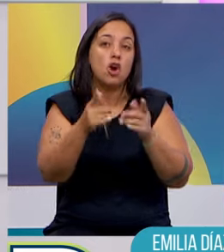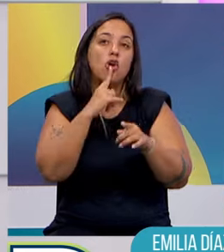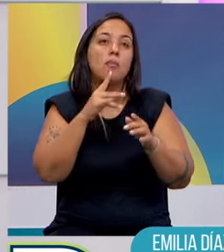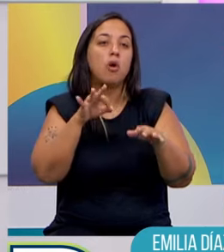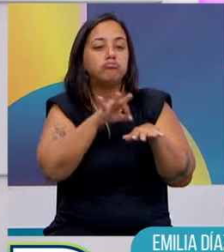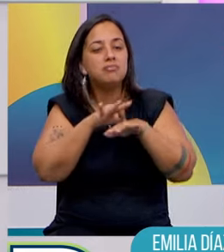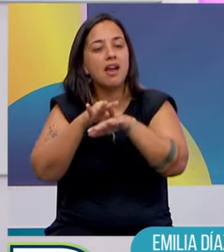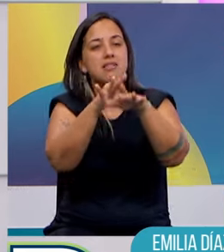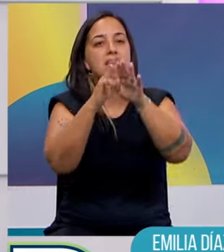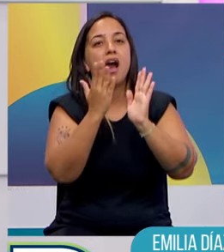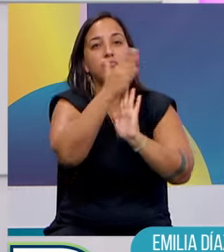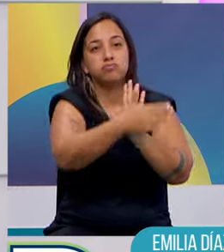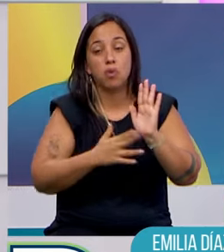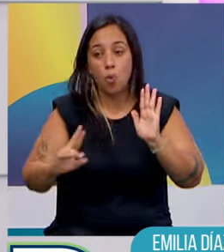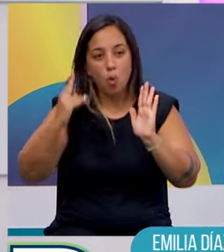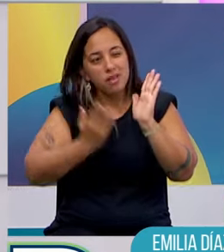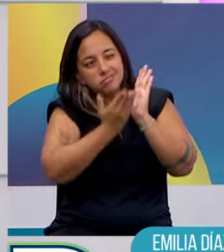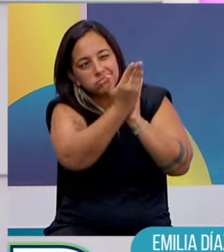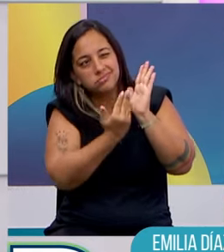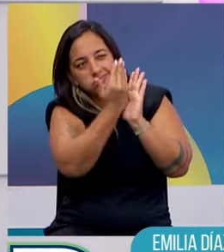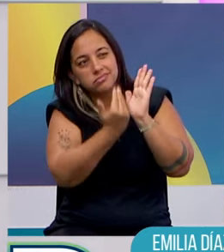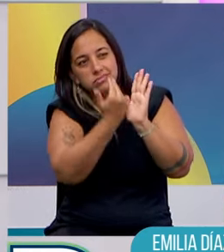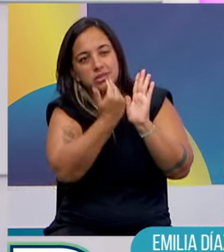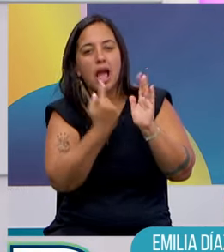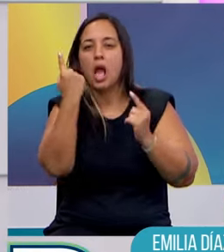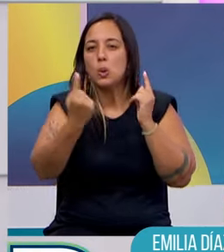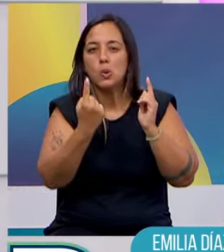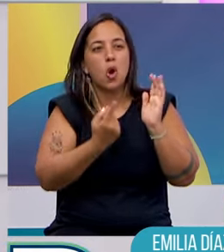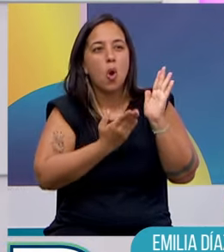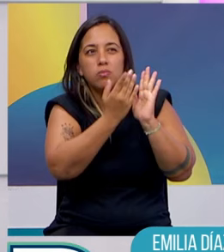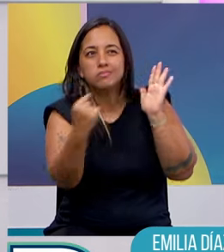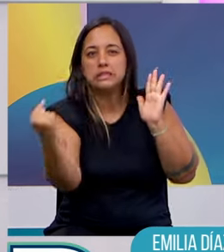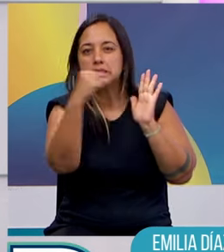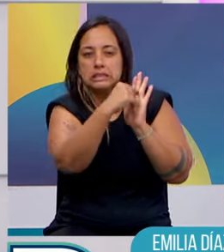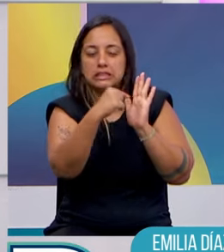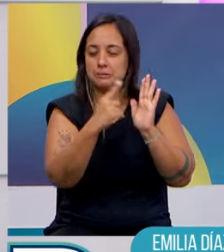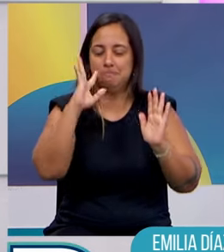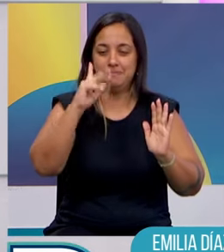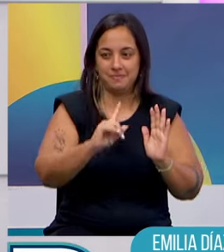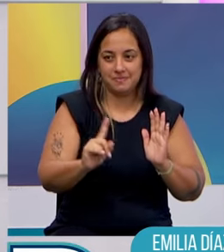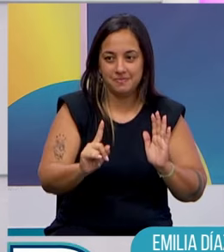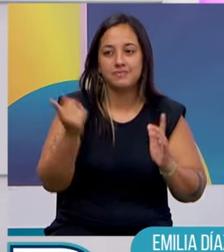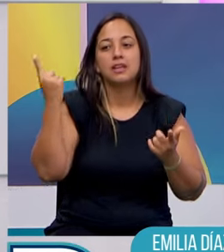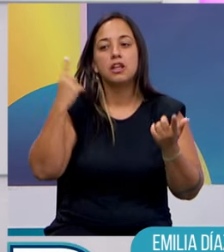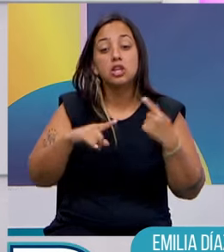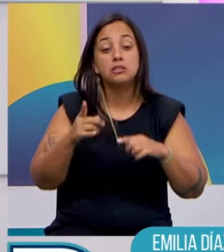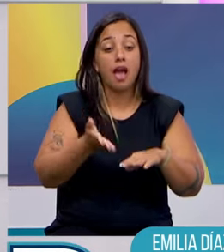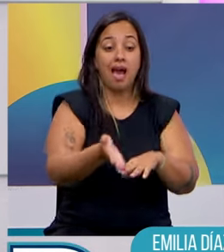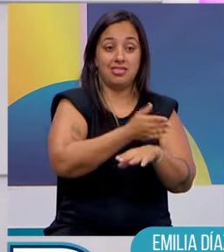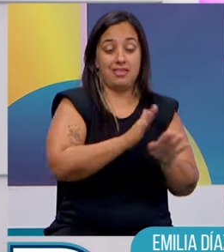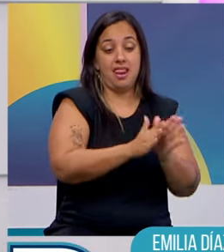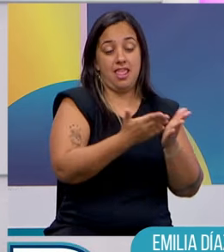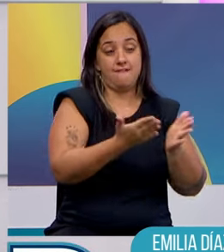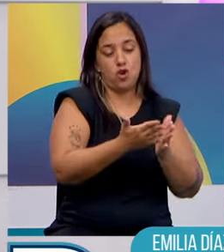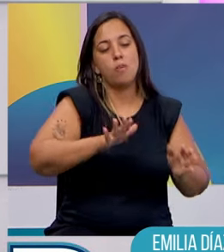por el Uruguay, donde recorro rincones que no se conocen mucho. Y el Guardianas anterior también, muchas chicas, sobre